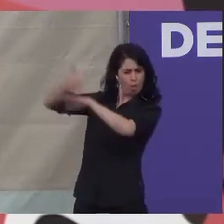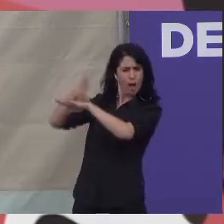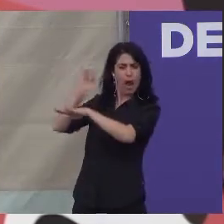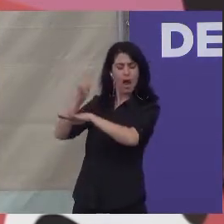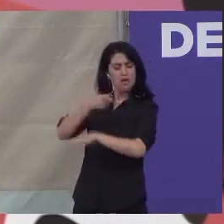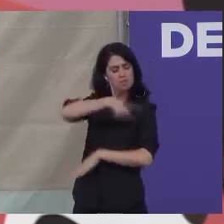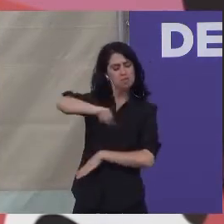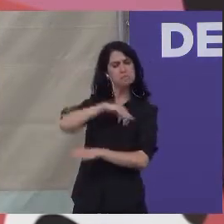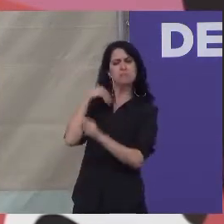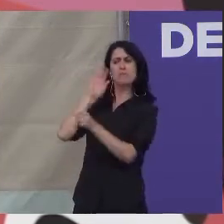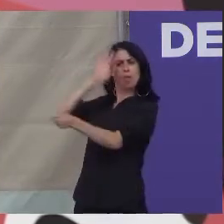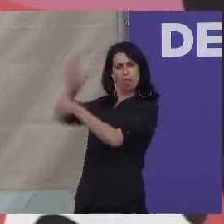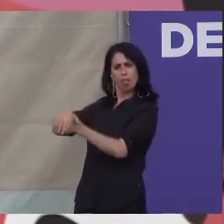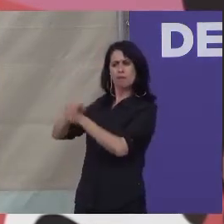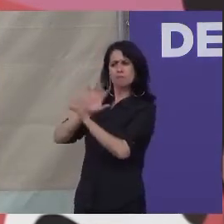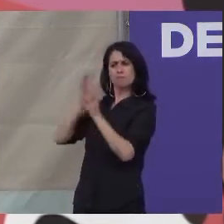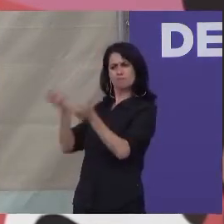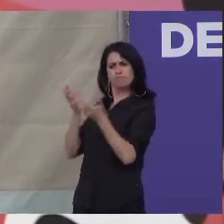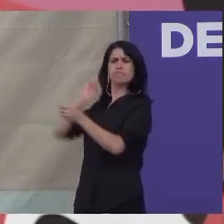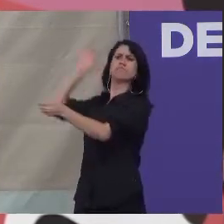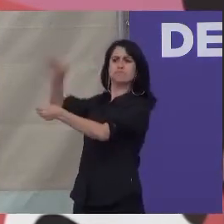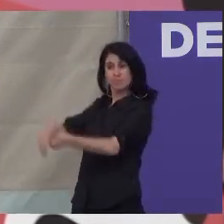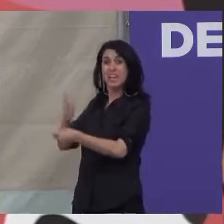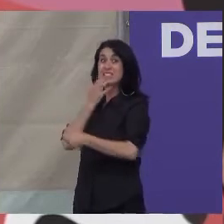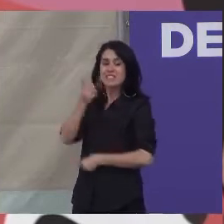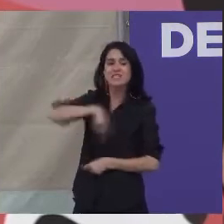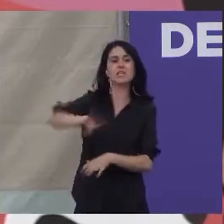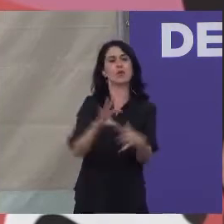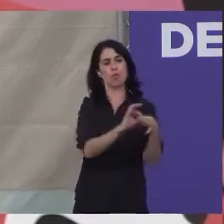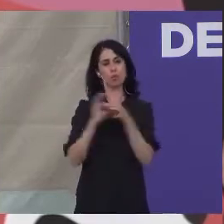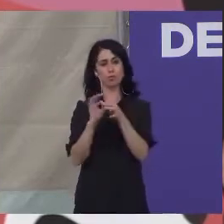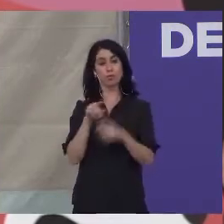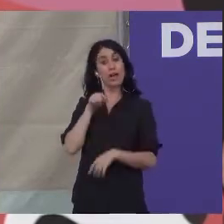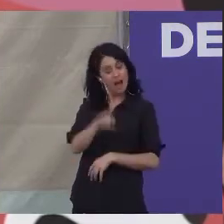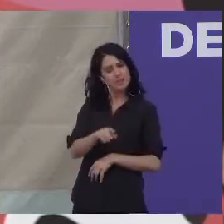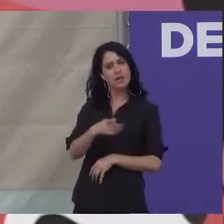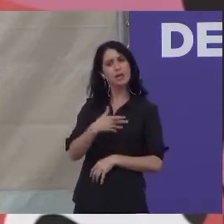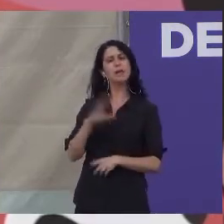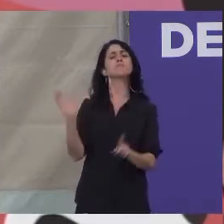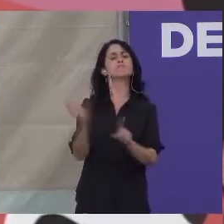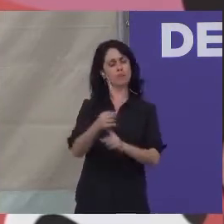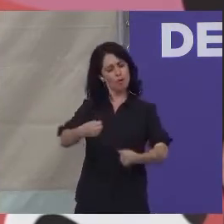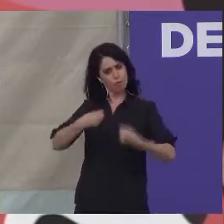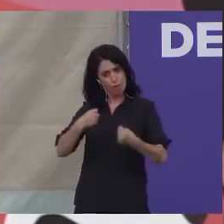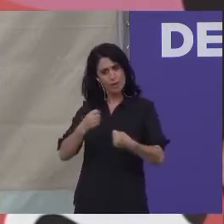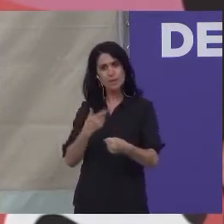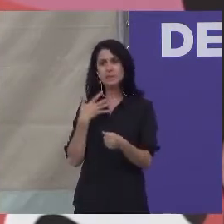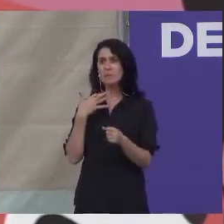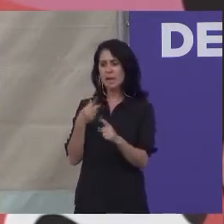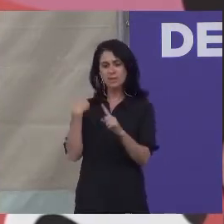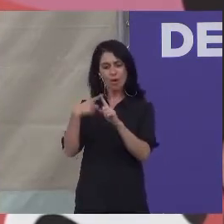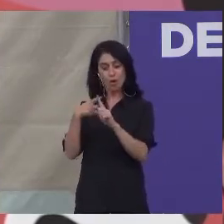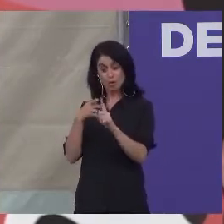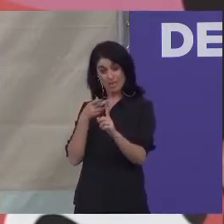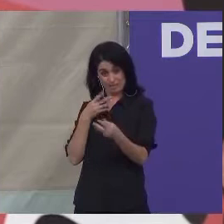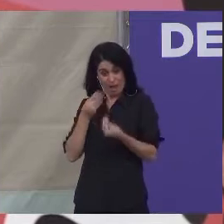someterlo si conseguimos estar juntos, porque solo así lograremos ser fuertes y conseguir aquello que hemos venido